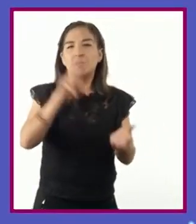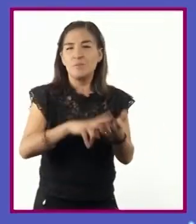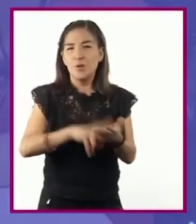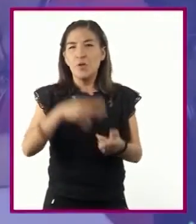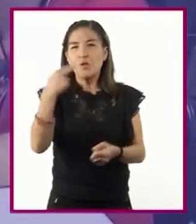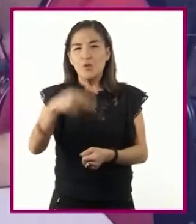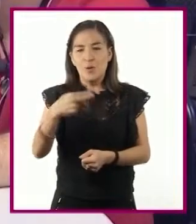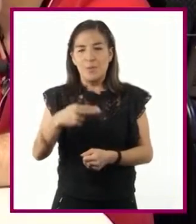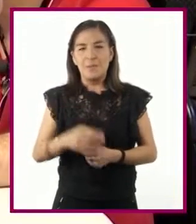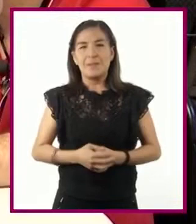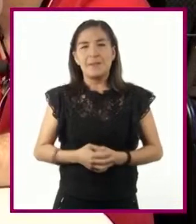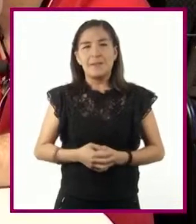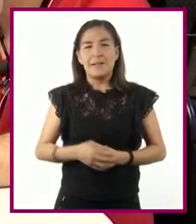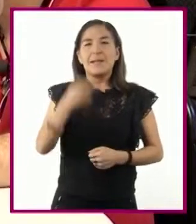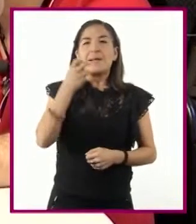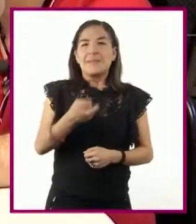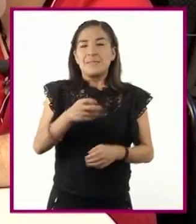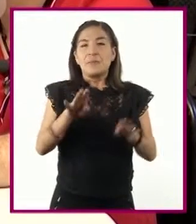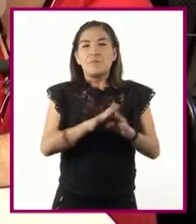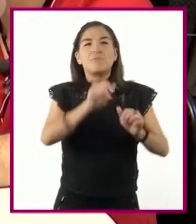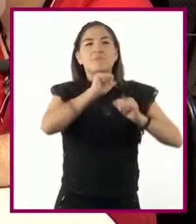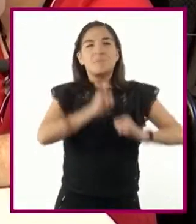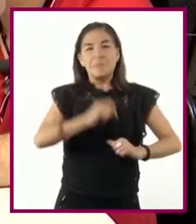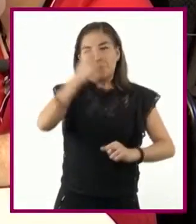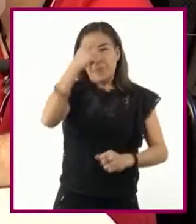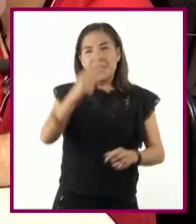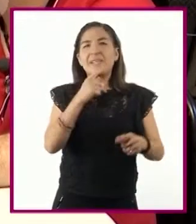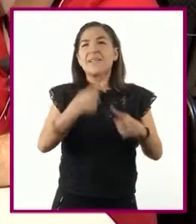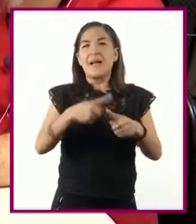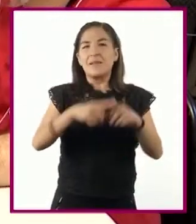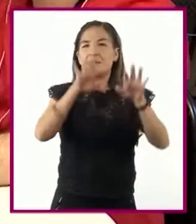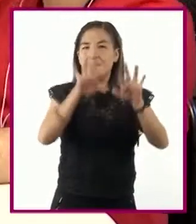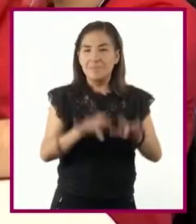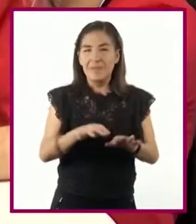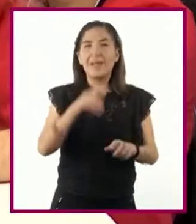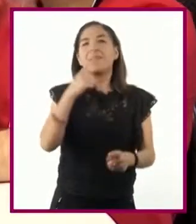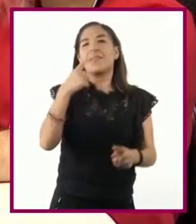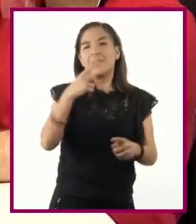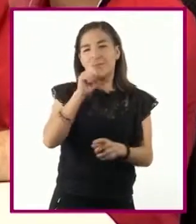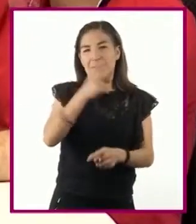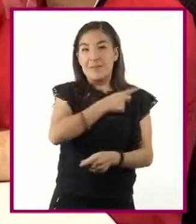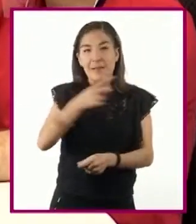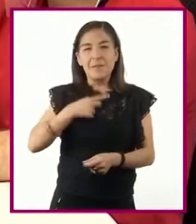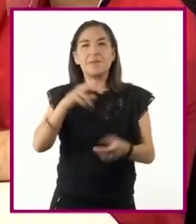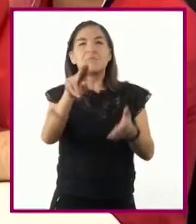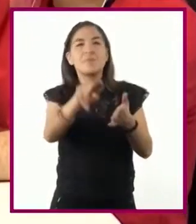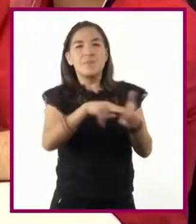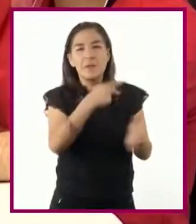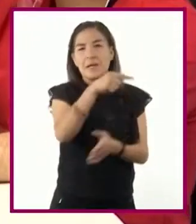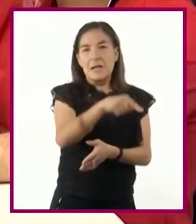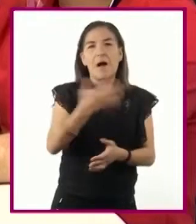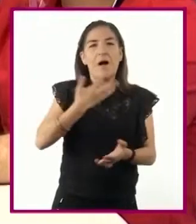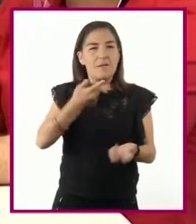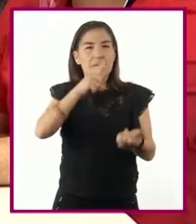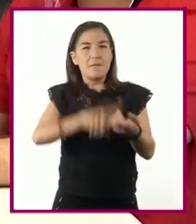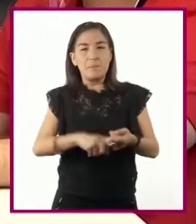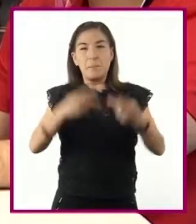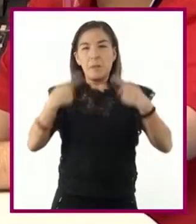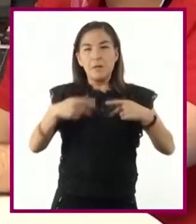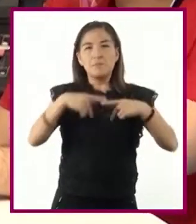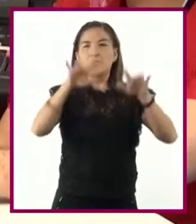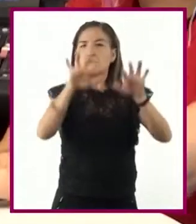autor. Es preferible consultar artículos firmados, pues permiten saber si quien escribe es